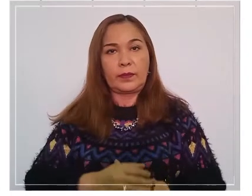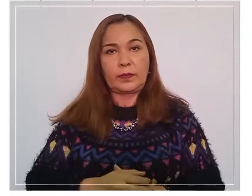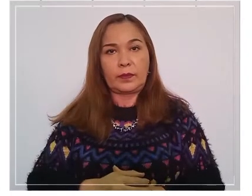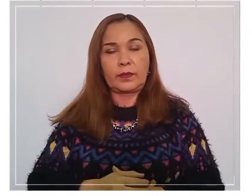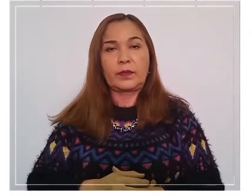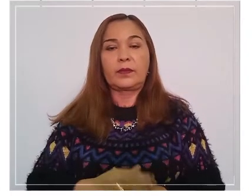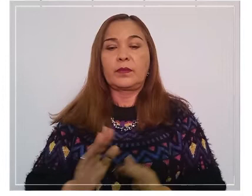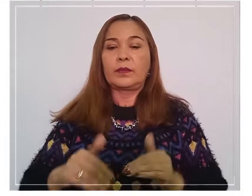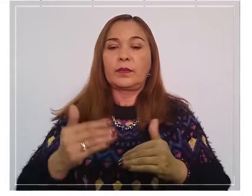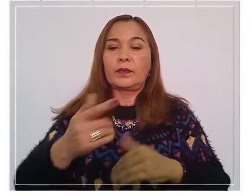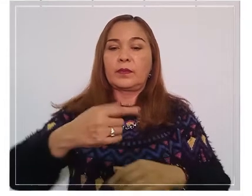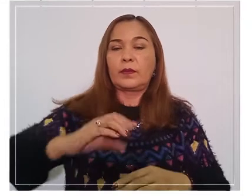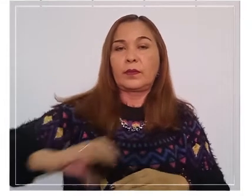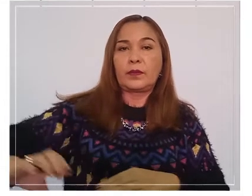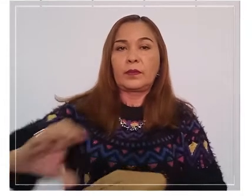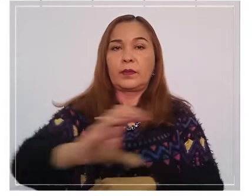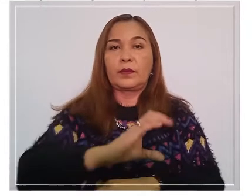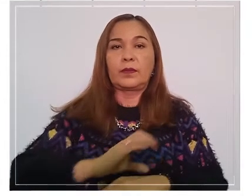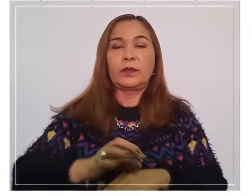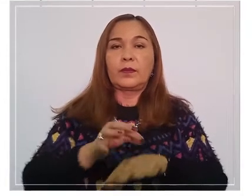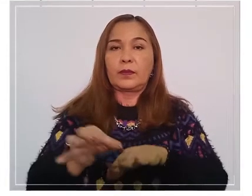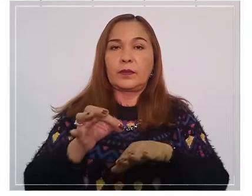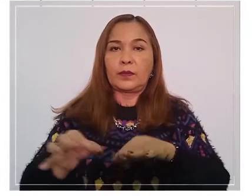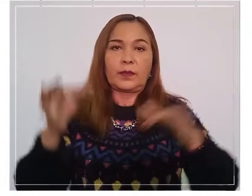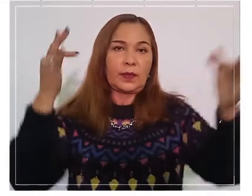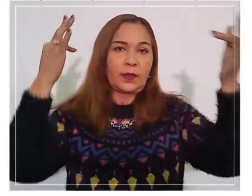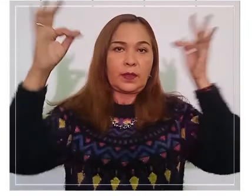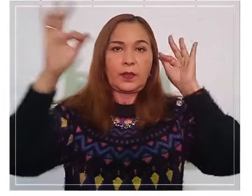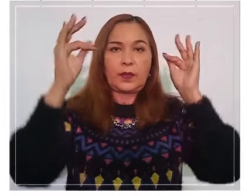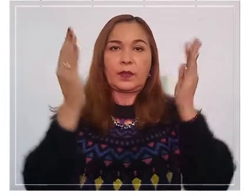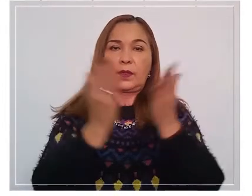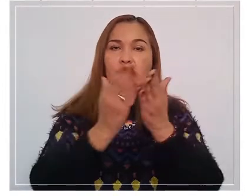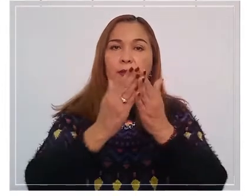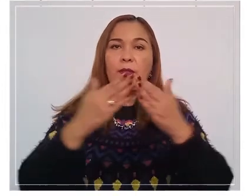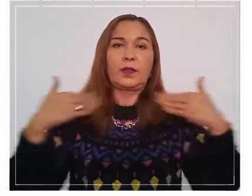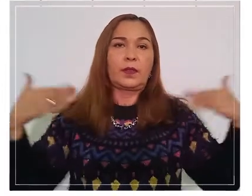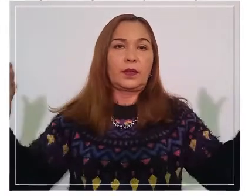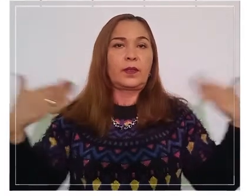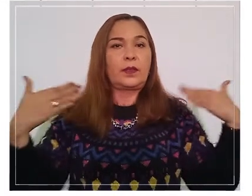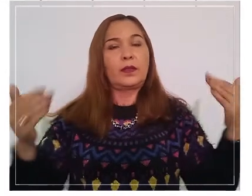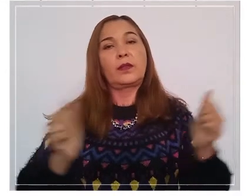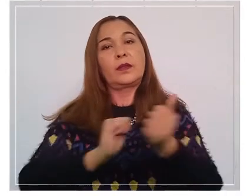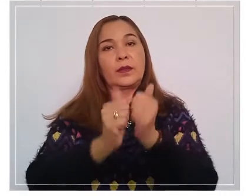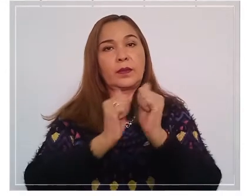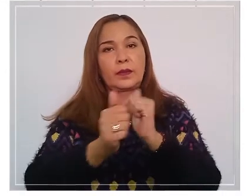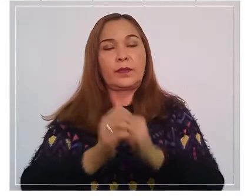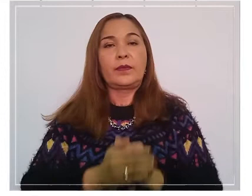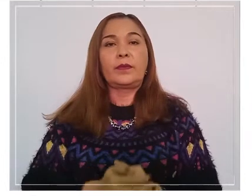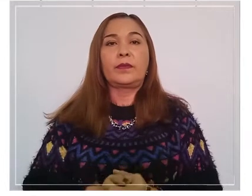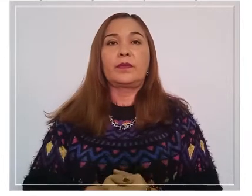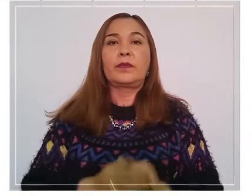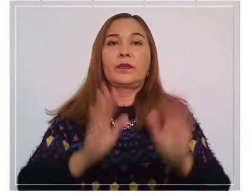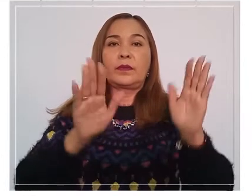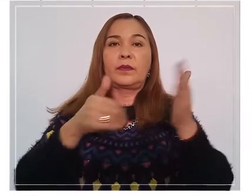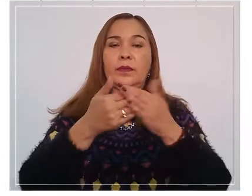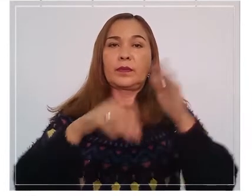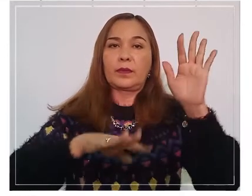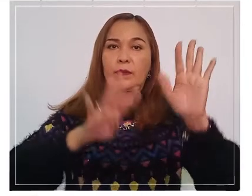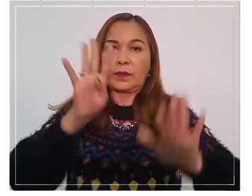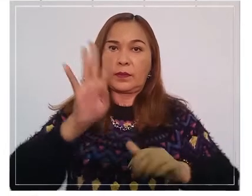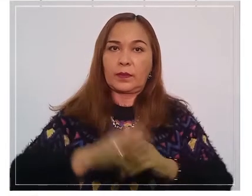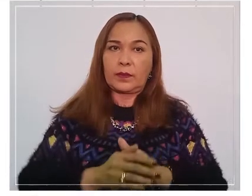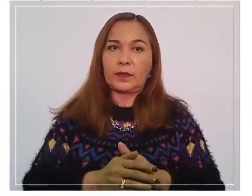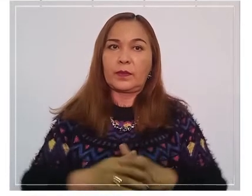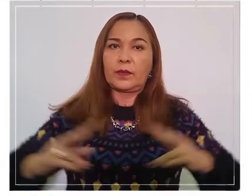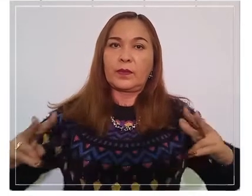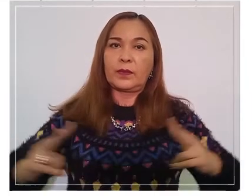fase circuital municipal del festival de la clase de educación física día 10 al 14